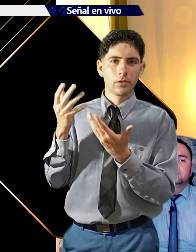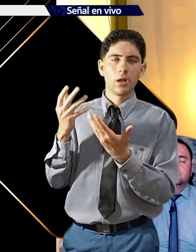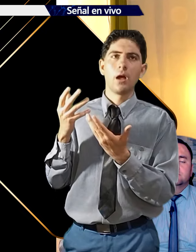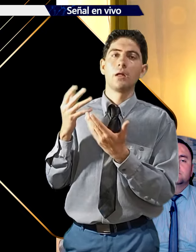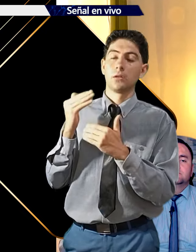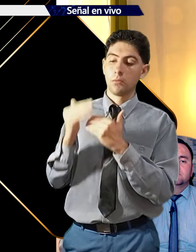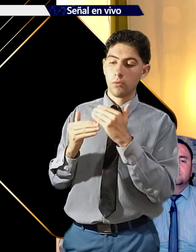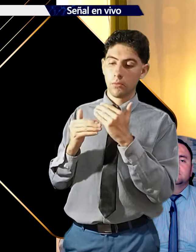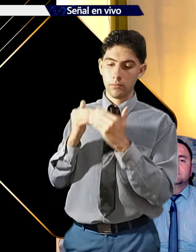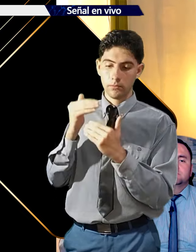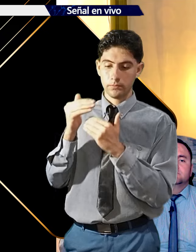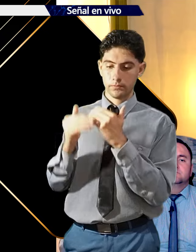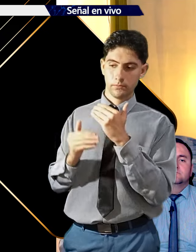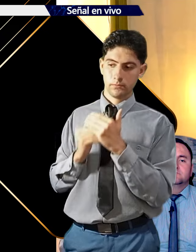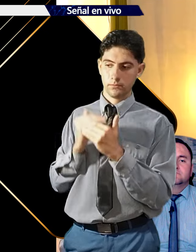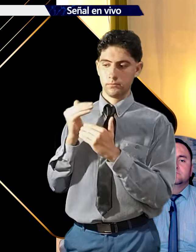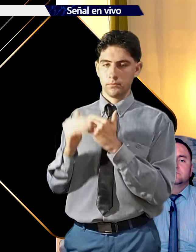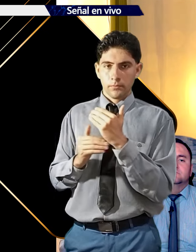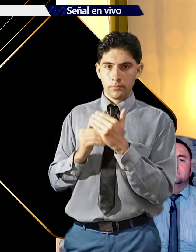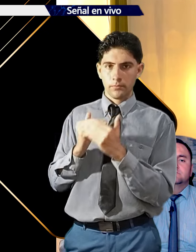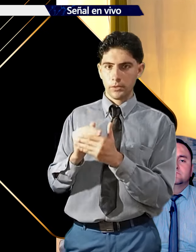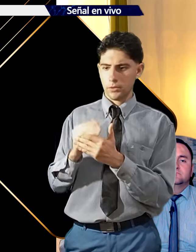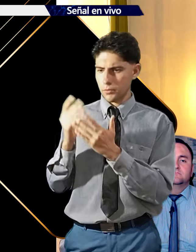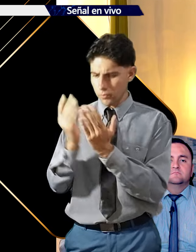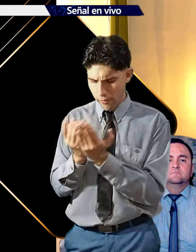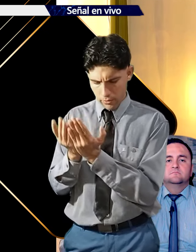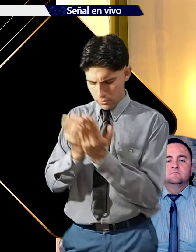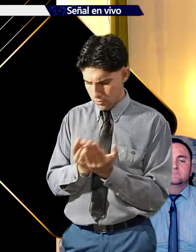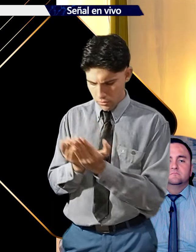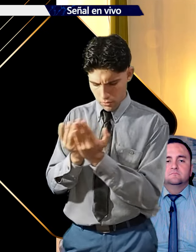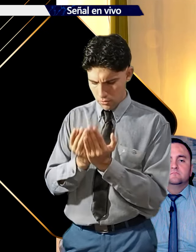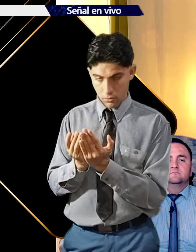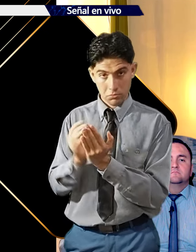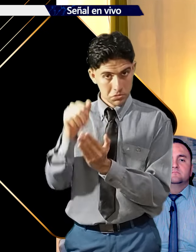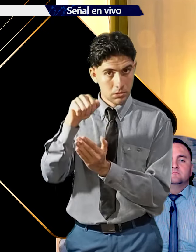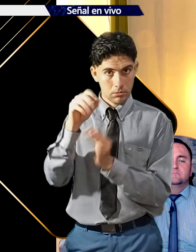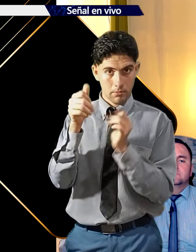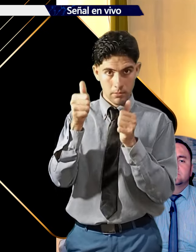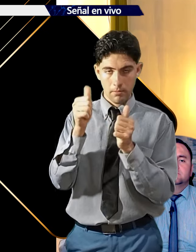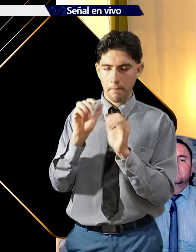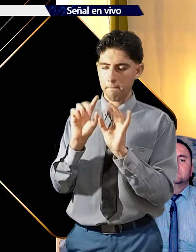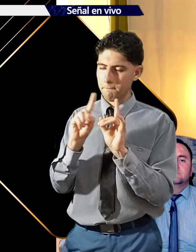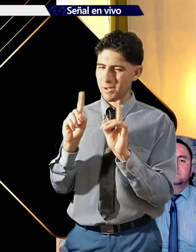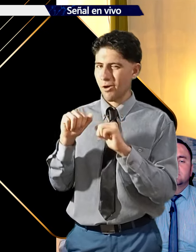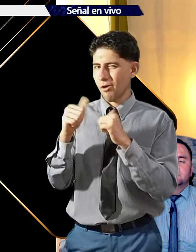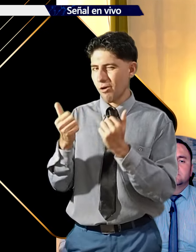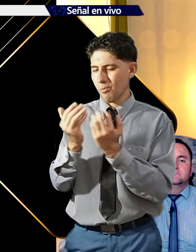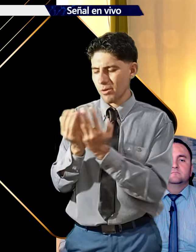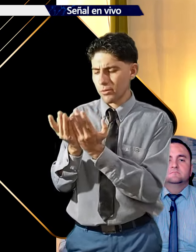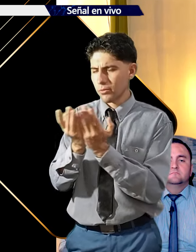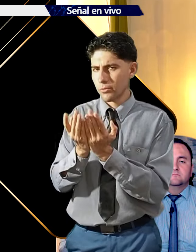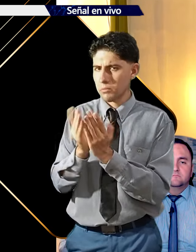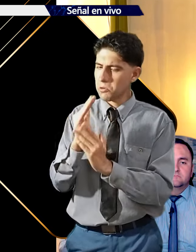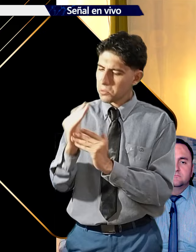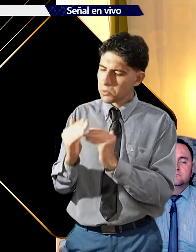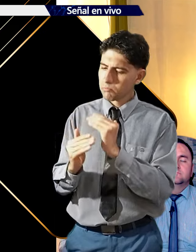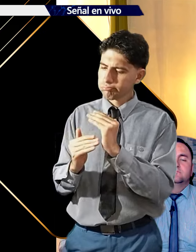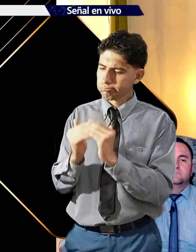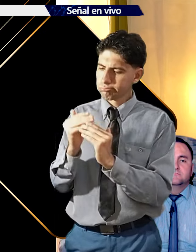estudiar, prepararse, pero déjeme decirle, la Biblia sí dice que el mucho estudio es fatiga de la carne. Claro, hay que prepararse y hay que aprender,